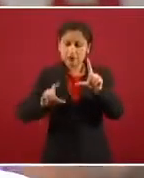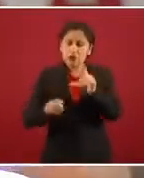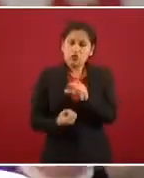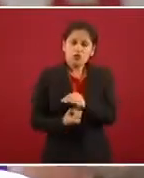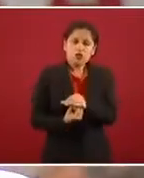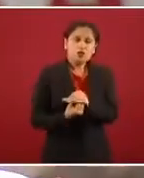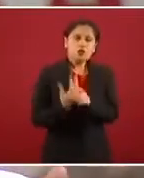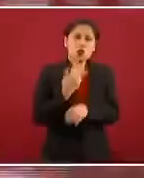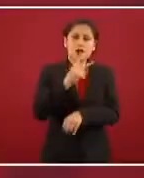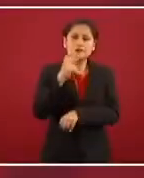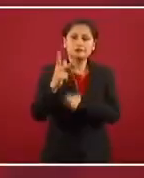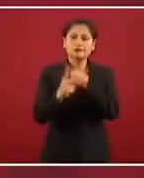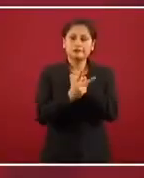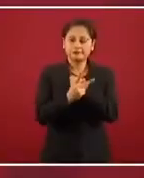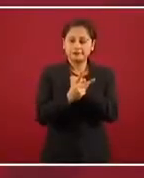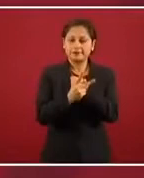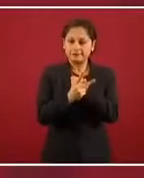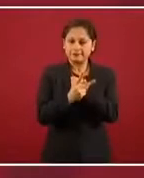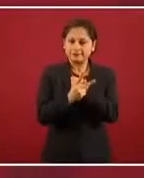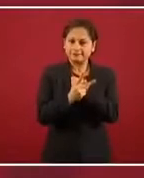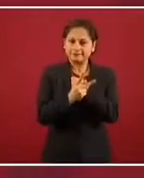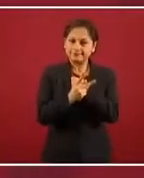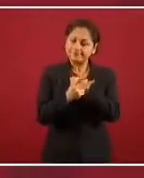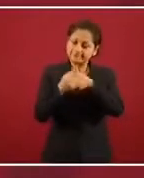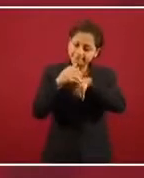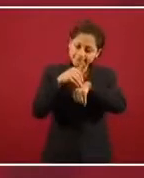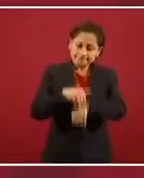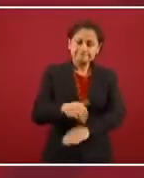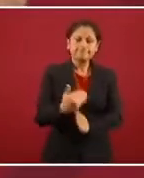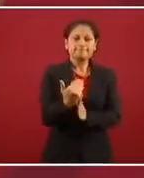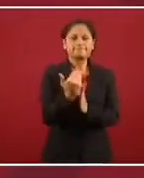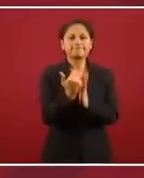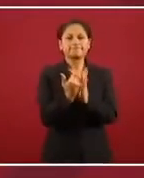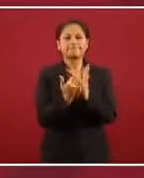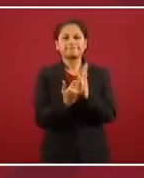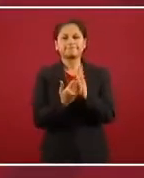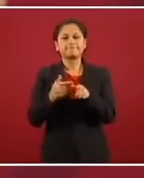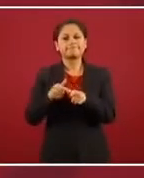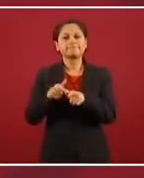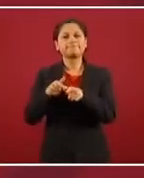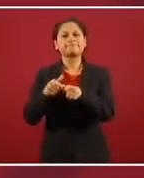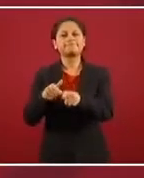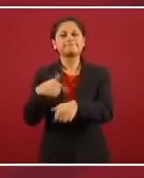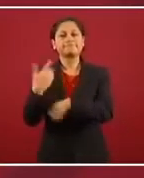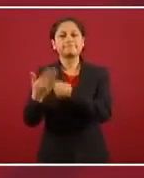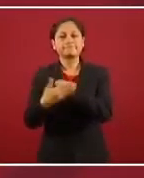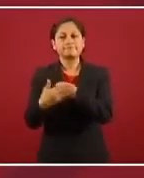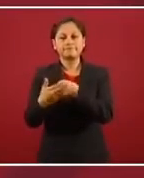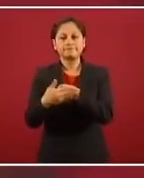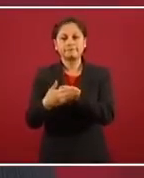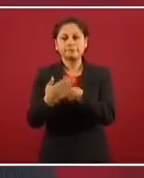Esa es la cuarta transformación. Y eso lo vamos a lograr.